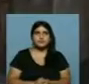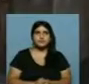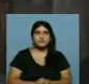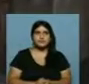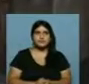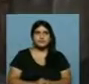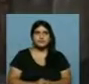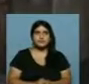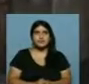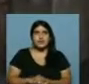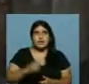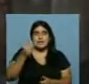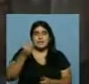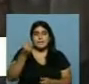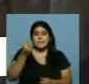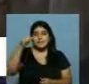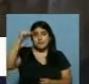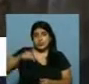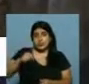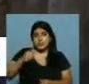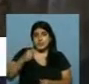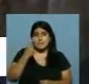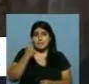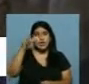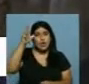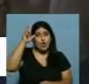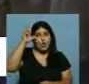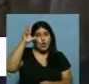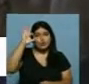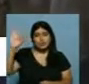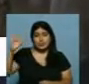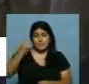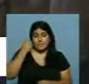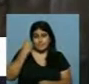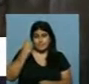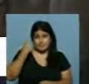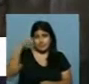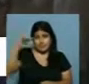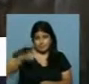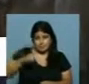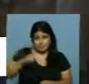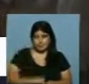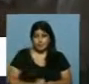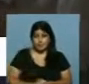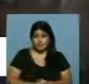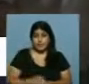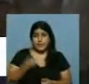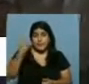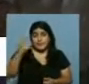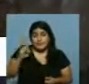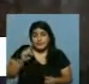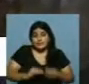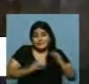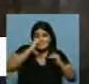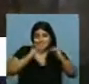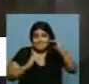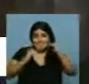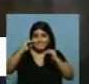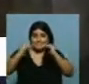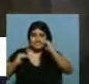El precio hoy está 1800. Hoy está, pero bueno, tiene sus altibajos.